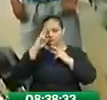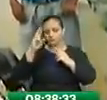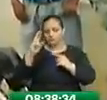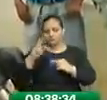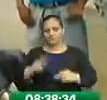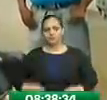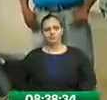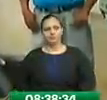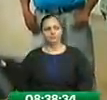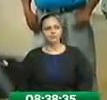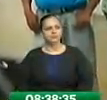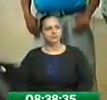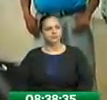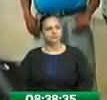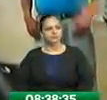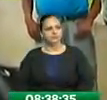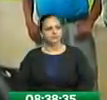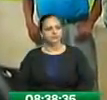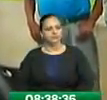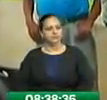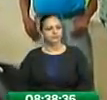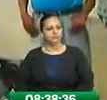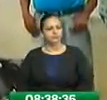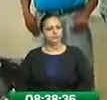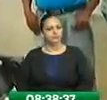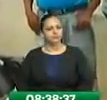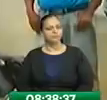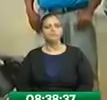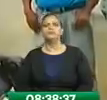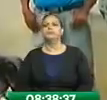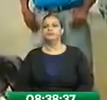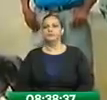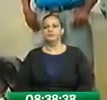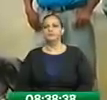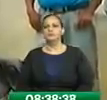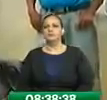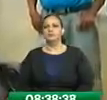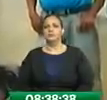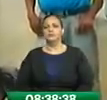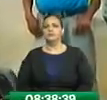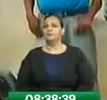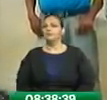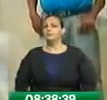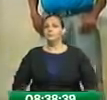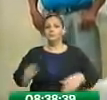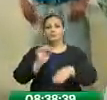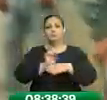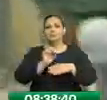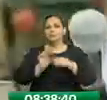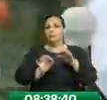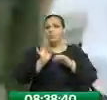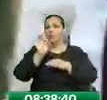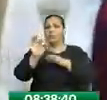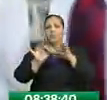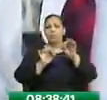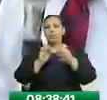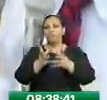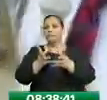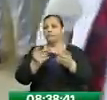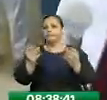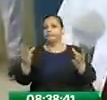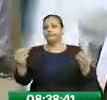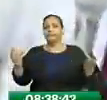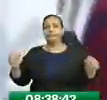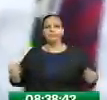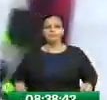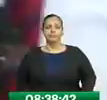seguir en buen término toda esta pandemia que tenemos, que está afectando al país. Muchas gracias, teniente coronel Cabezas, de las Fuerzas